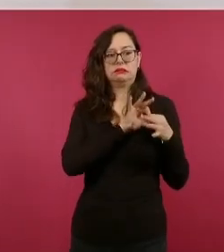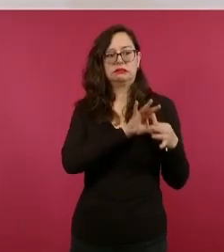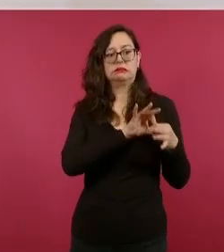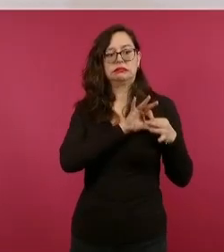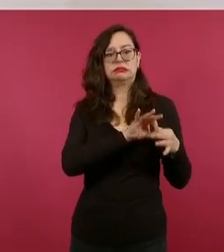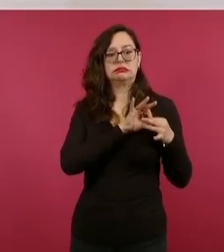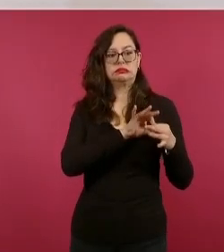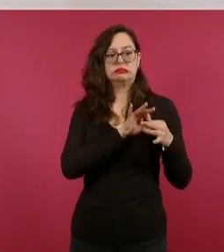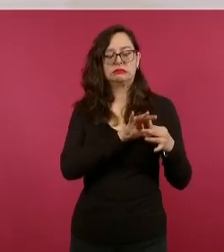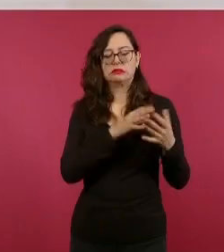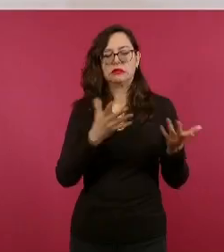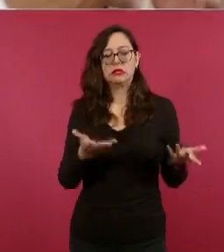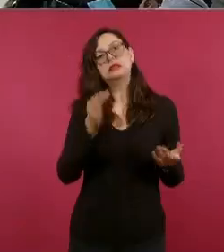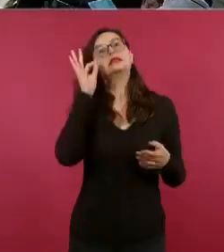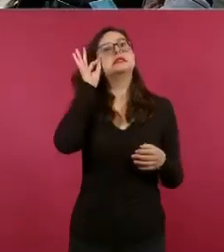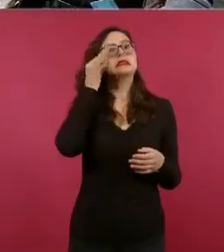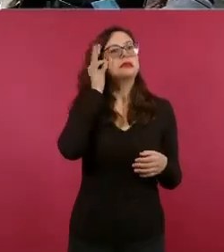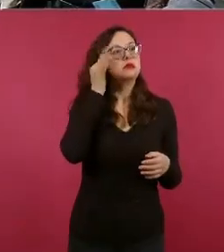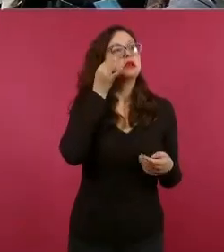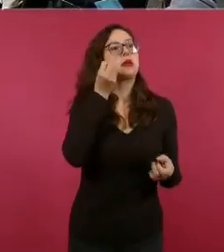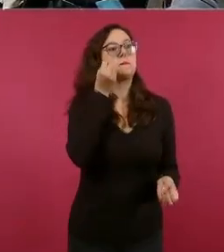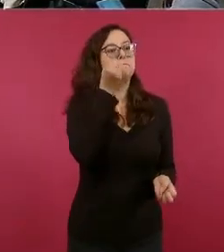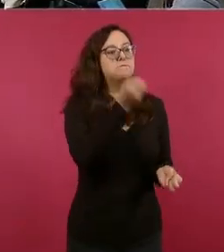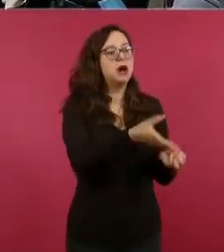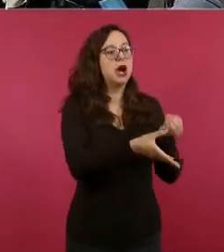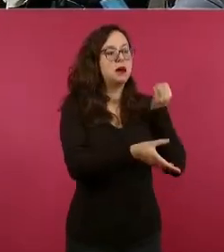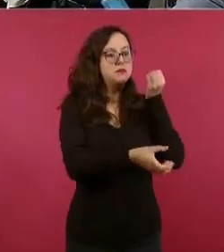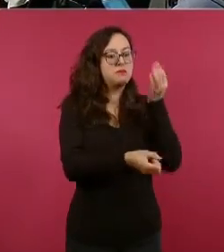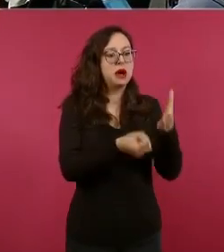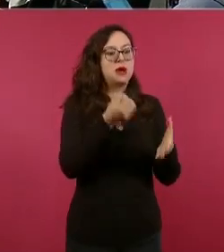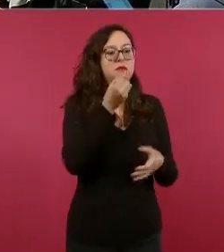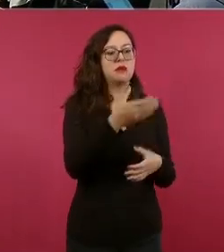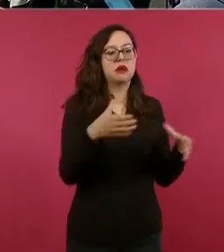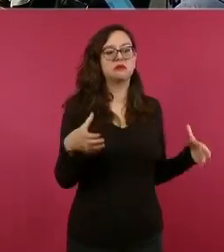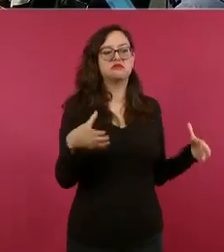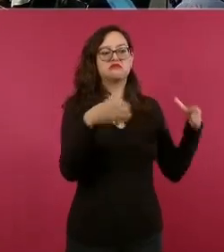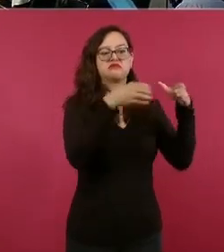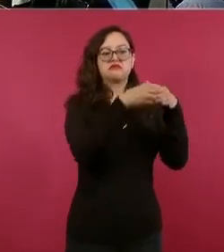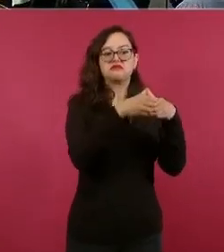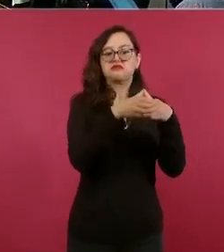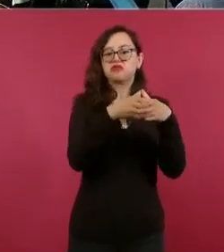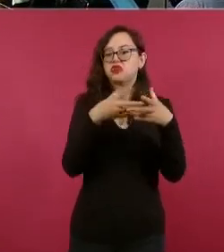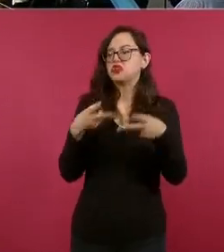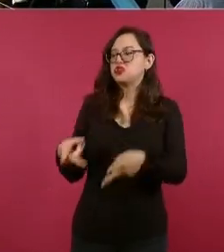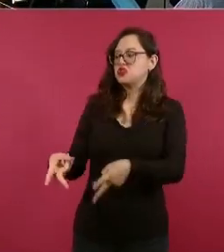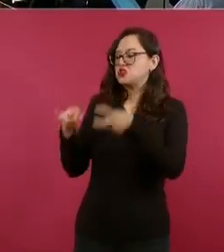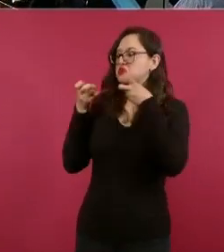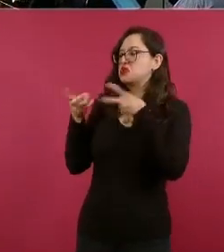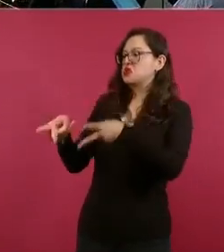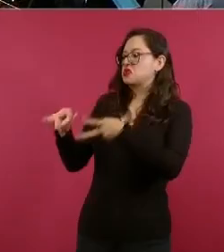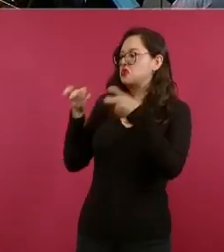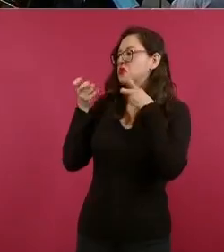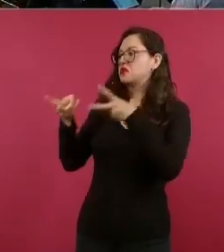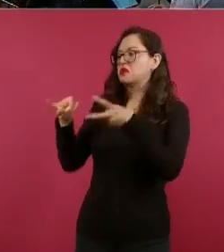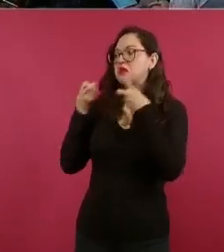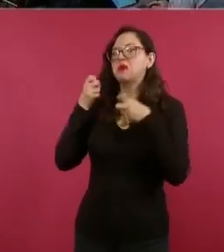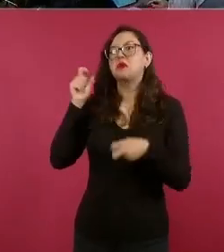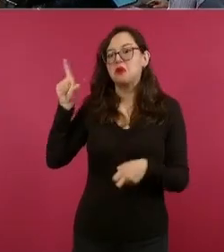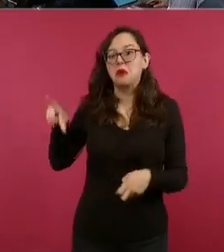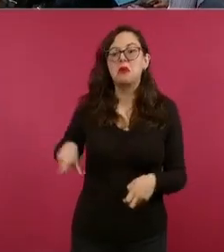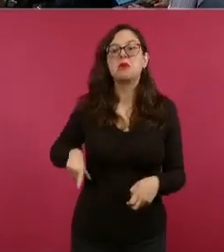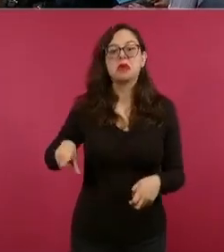El gobierno era un comité al servicio de una minoría rapaz, una estructura de poder